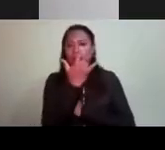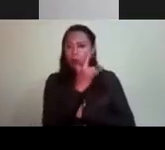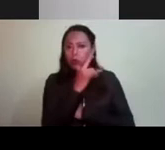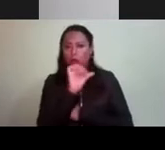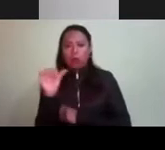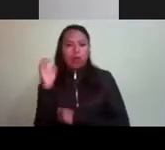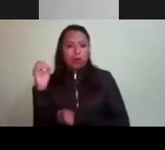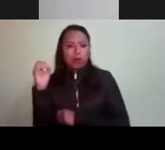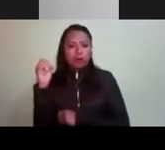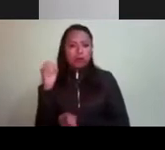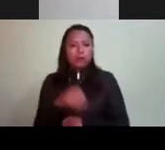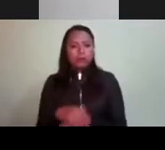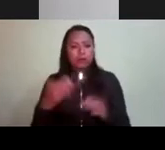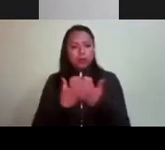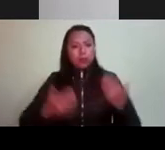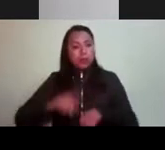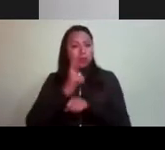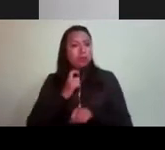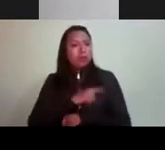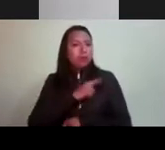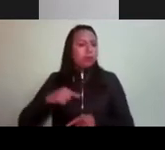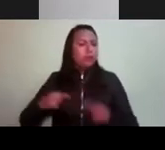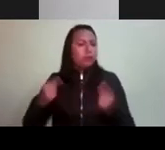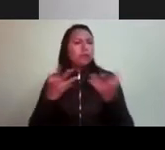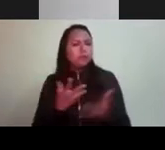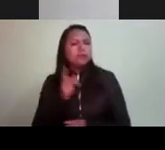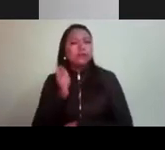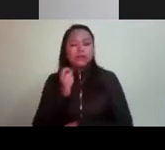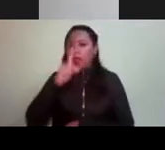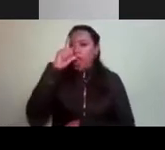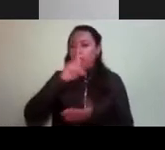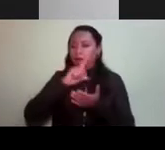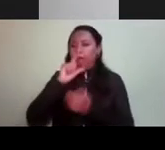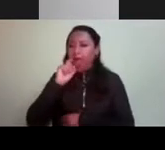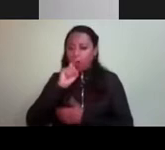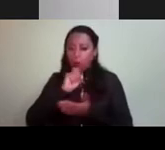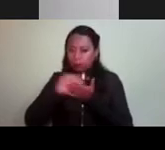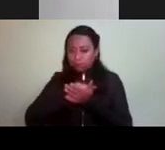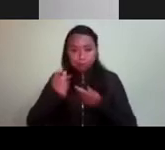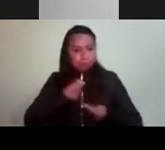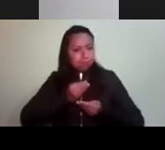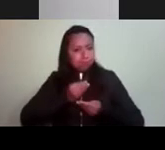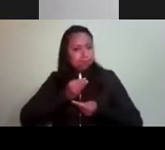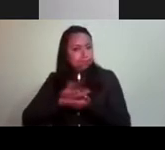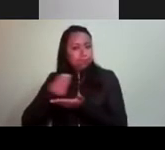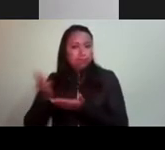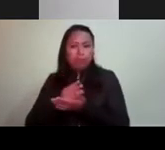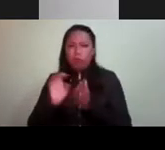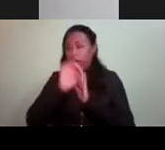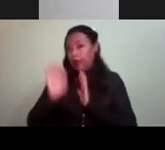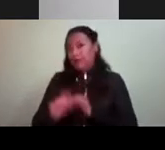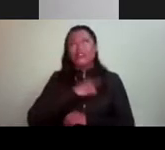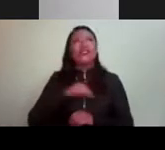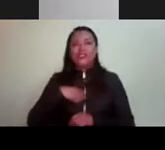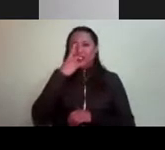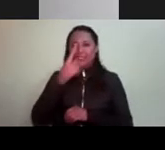octubre. Lo primero que hicimos es dotar de agua. No podíamos decir que la primera estrategia era lavarse las manos cuando